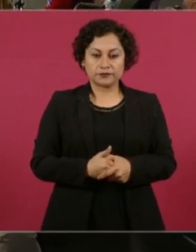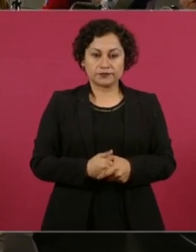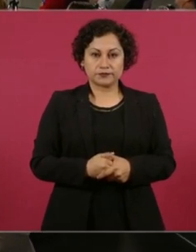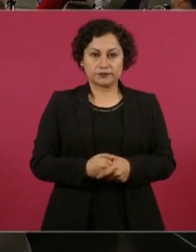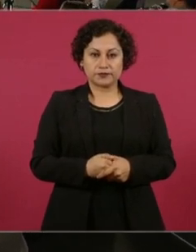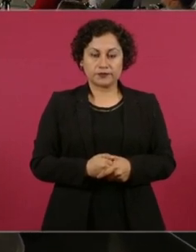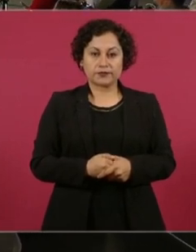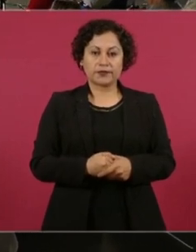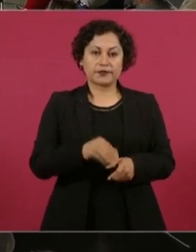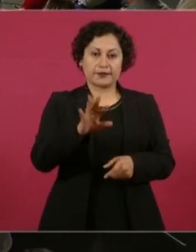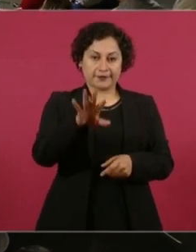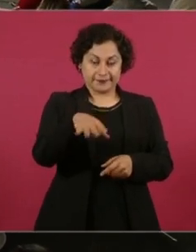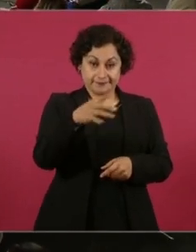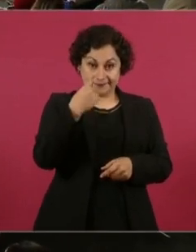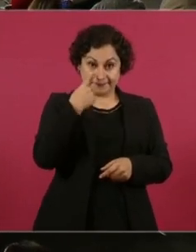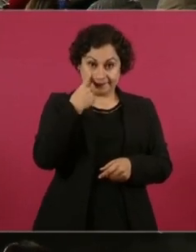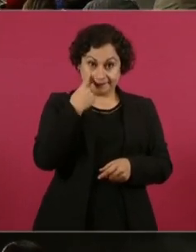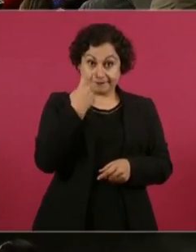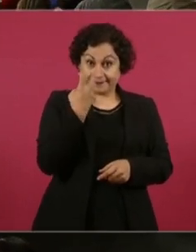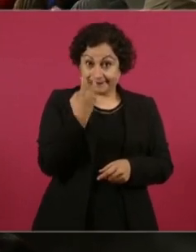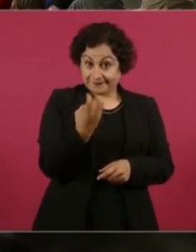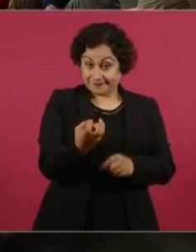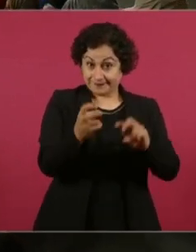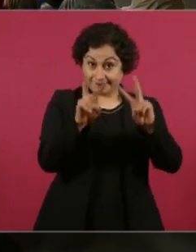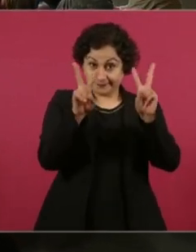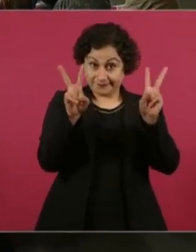Esto lo va a investigar